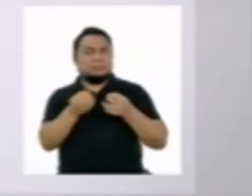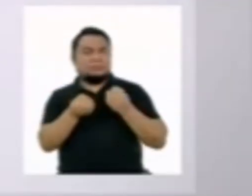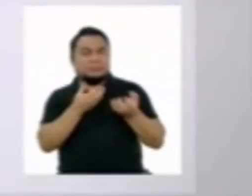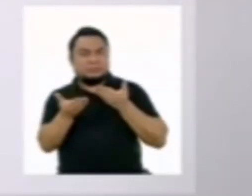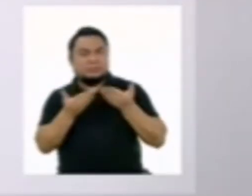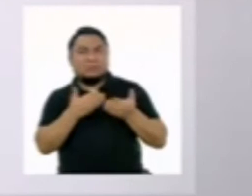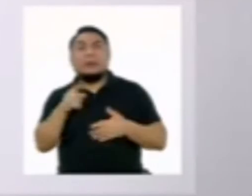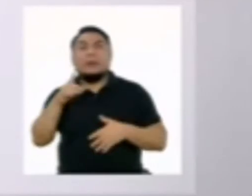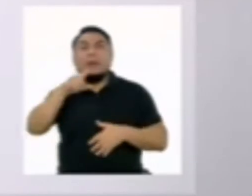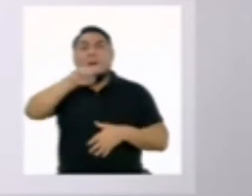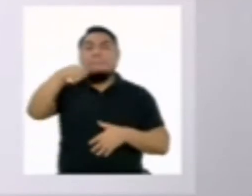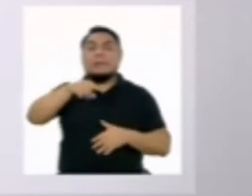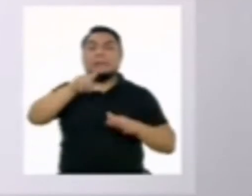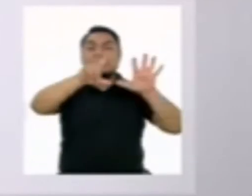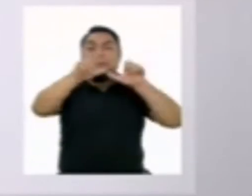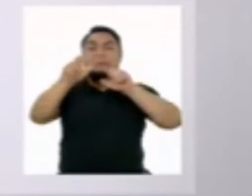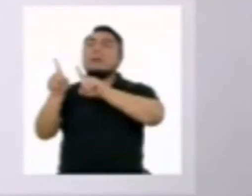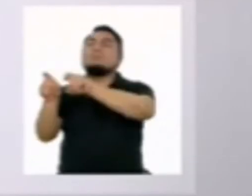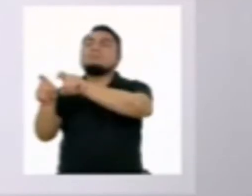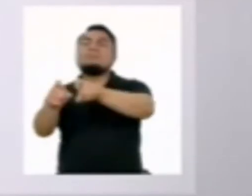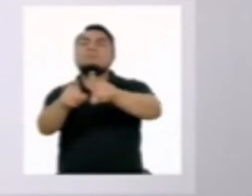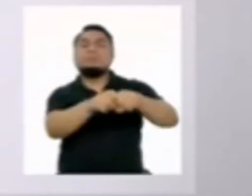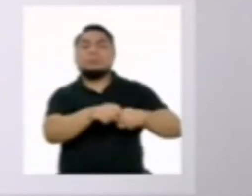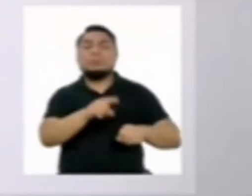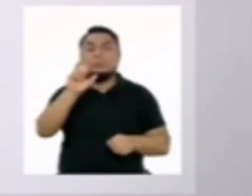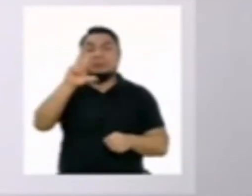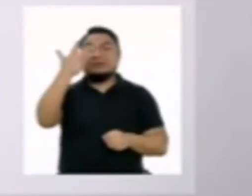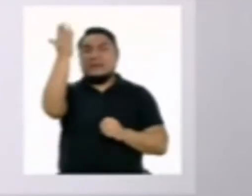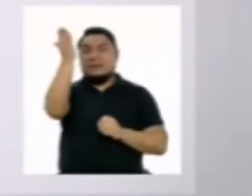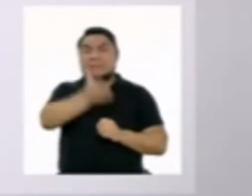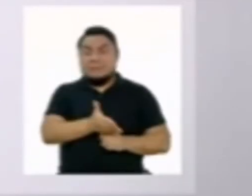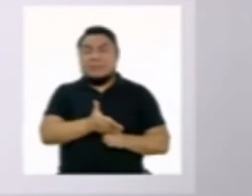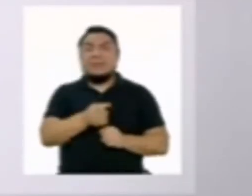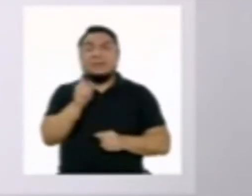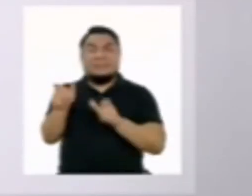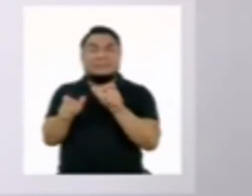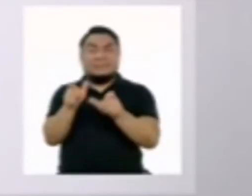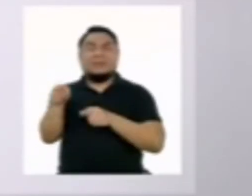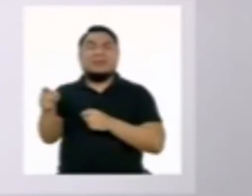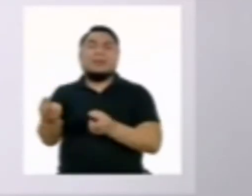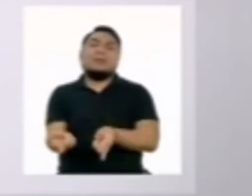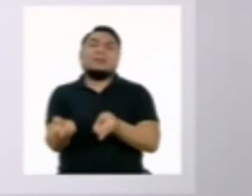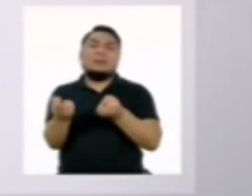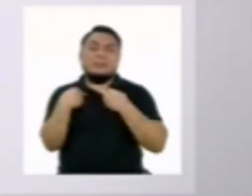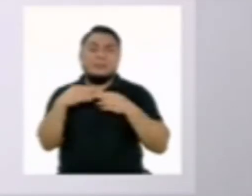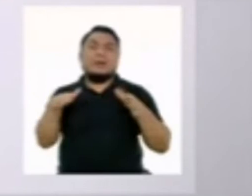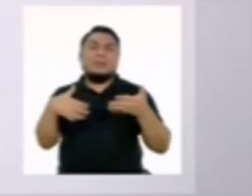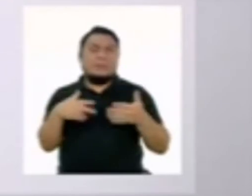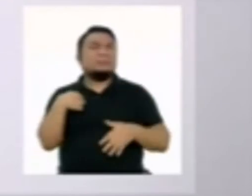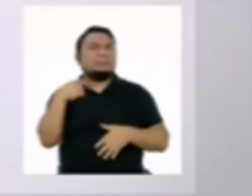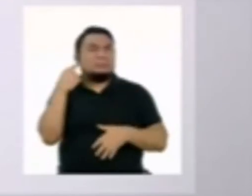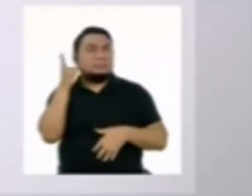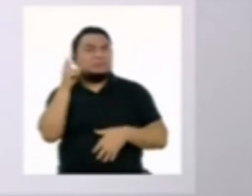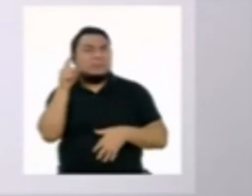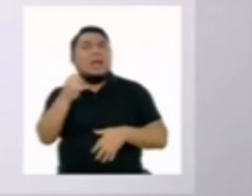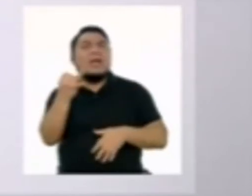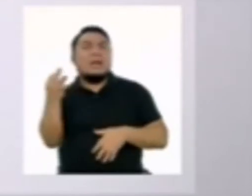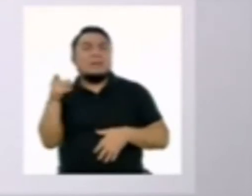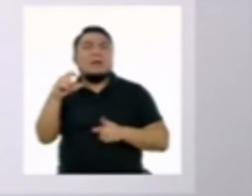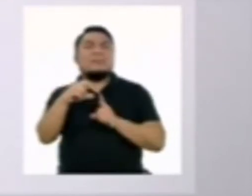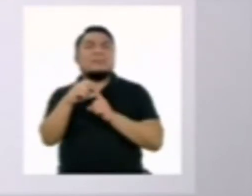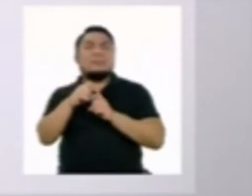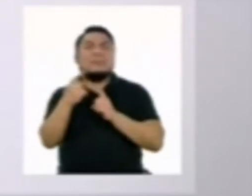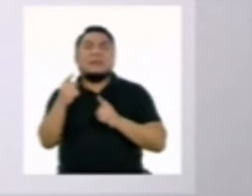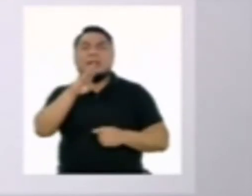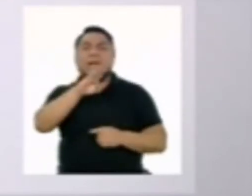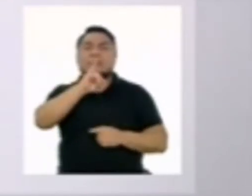Se hicieron 1.700 encuestas y solo la tercera parte de los encuestados respondió que había oído alguna vez la